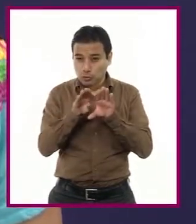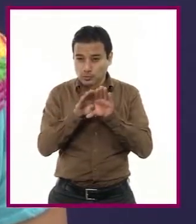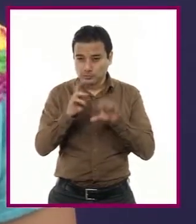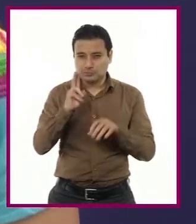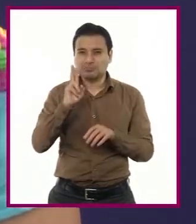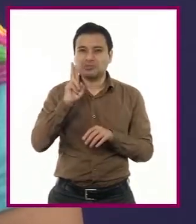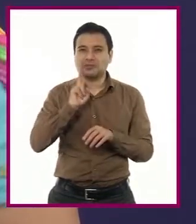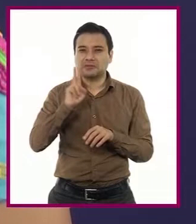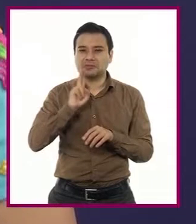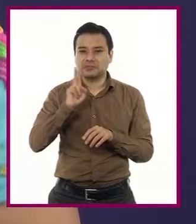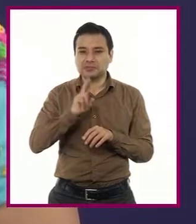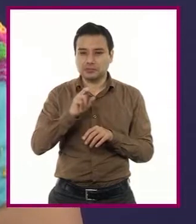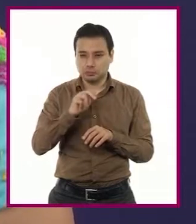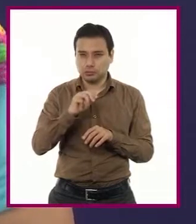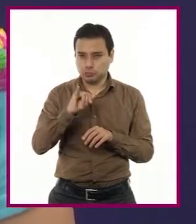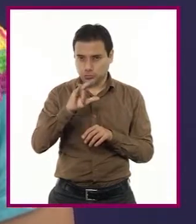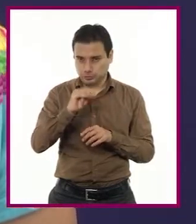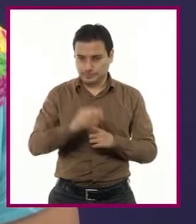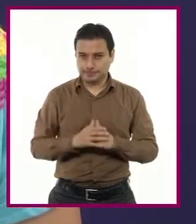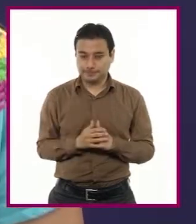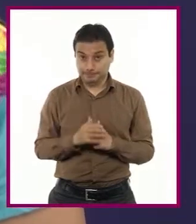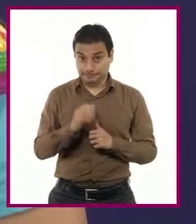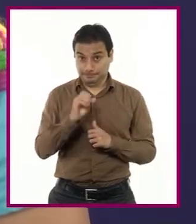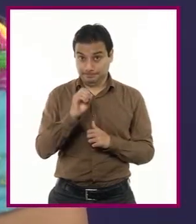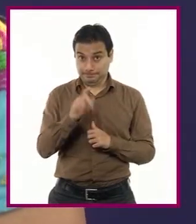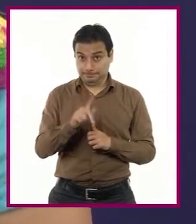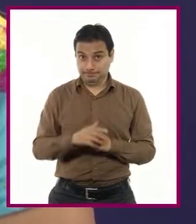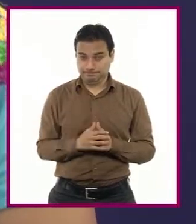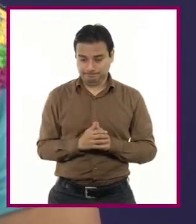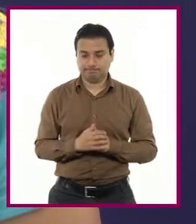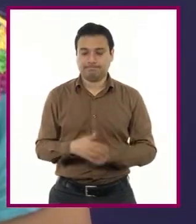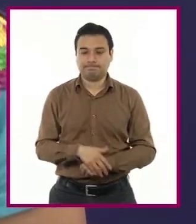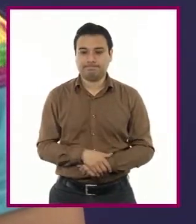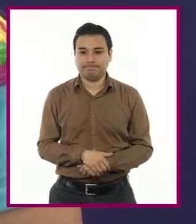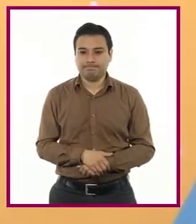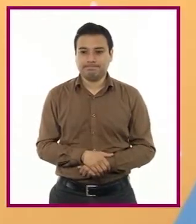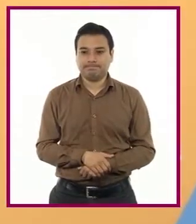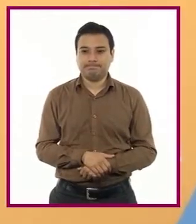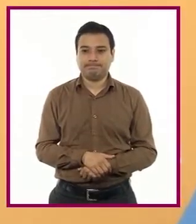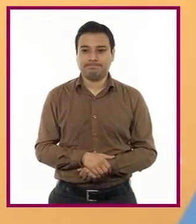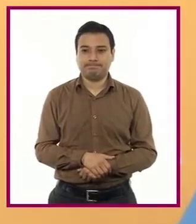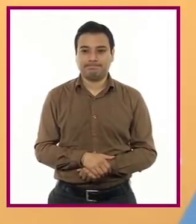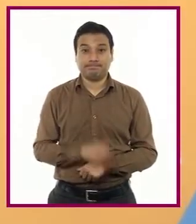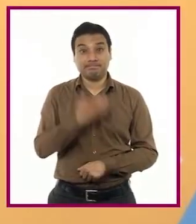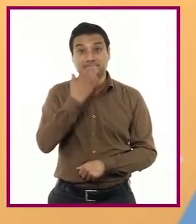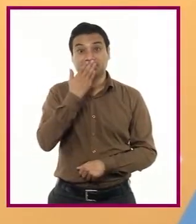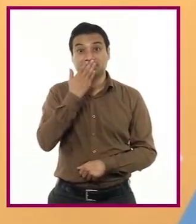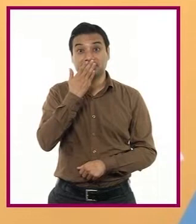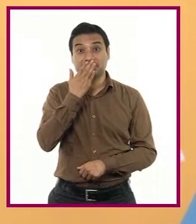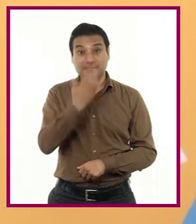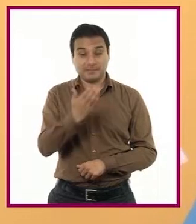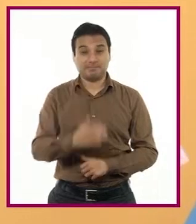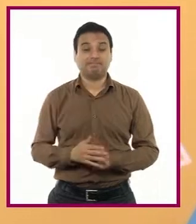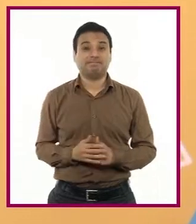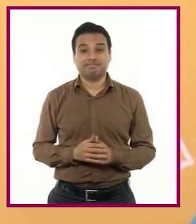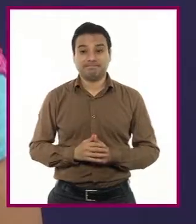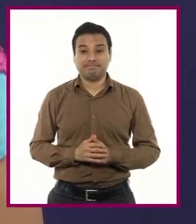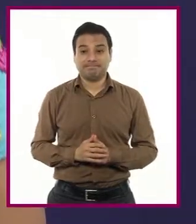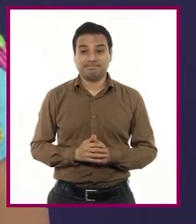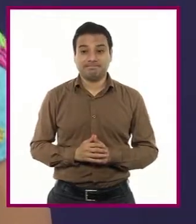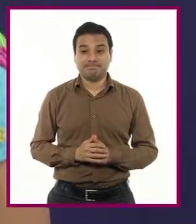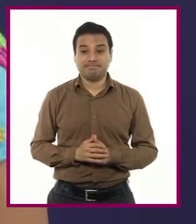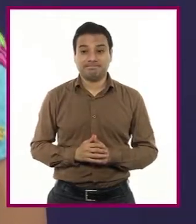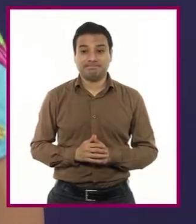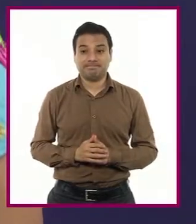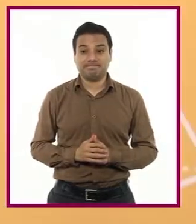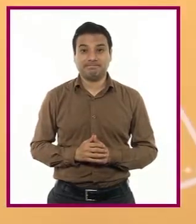acerca de la construcción de triángulos e identificación de figuras geométricas? Me parece bien. Maestra Saraí,